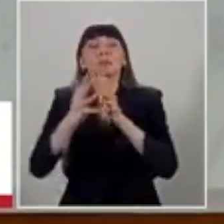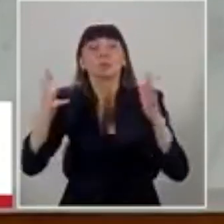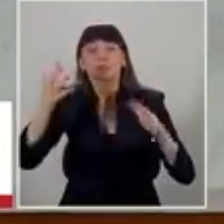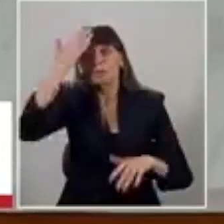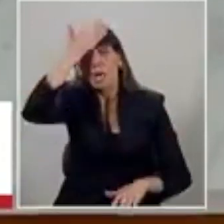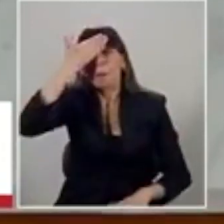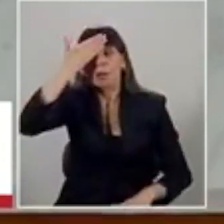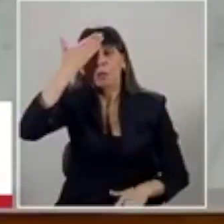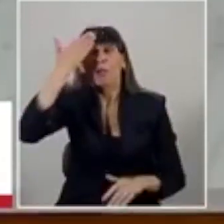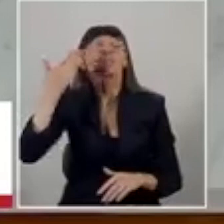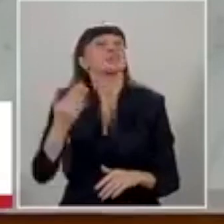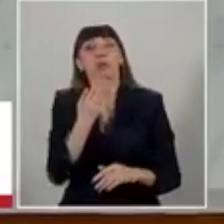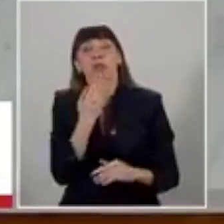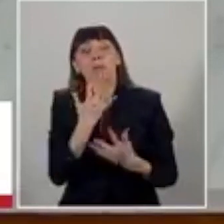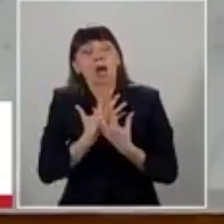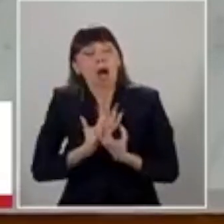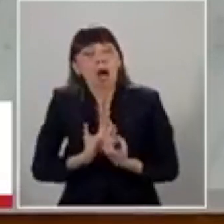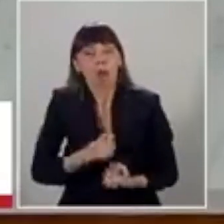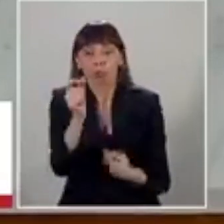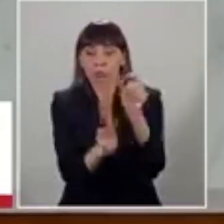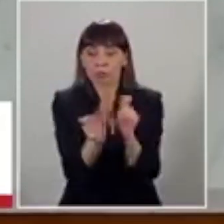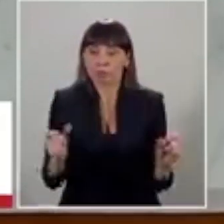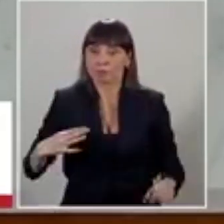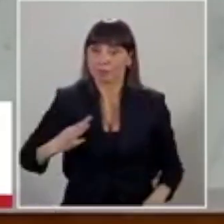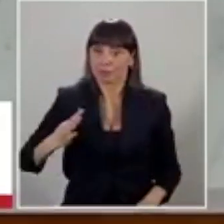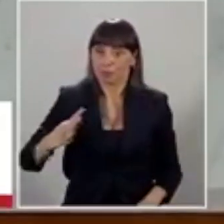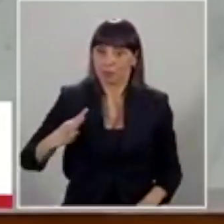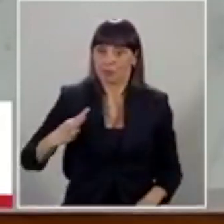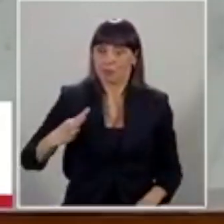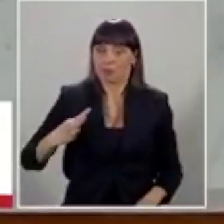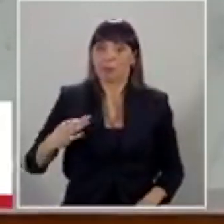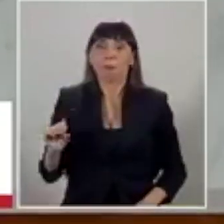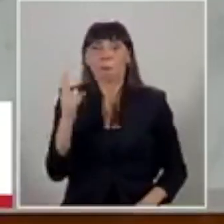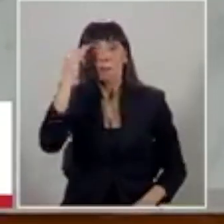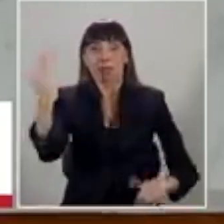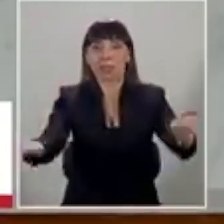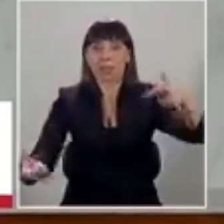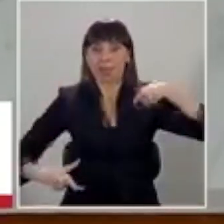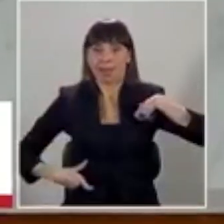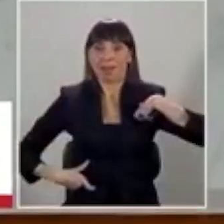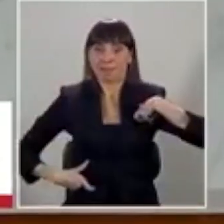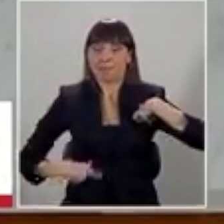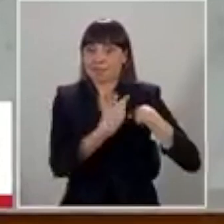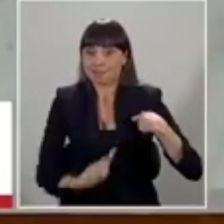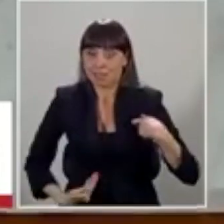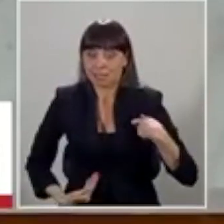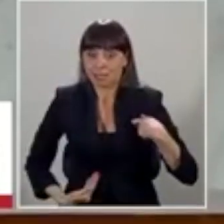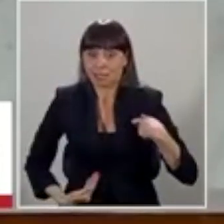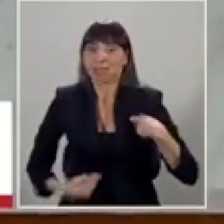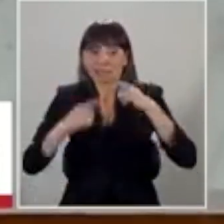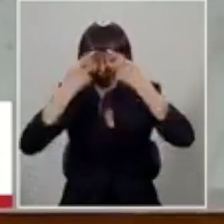y muchas veces angustia de nuestros ciudadanos. Hemos desplegado desde el primer día un decidido y